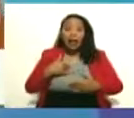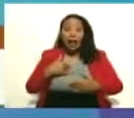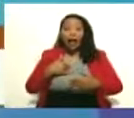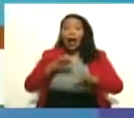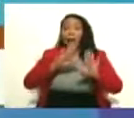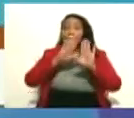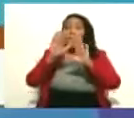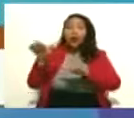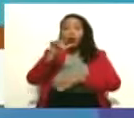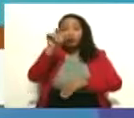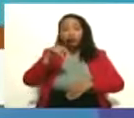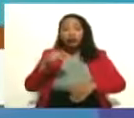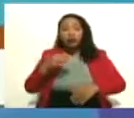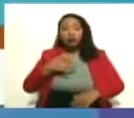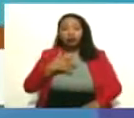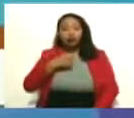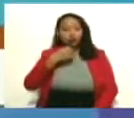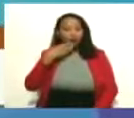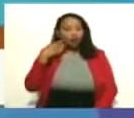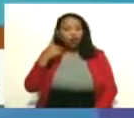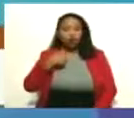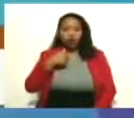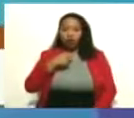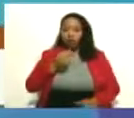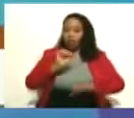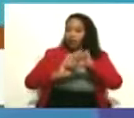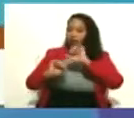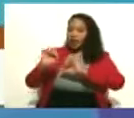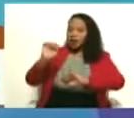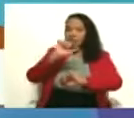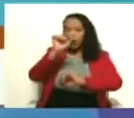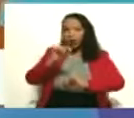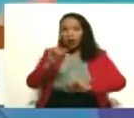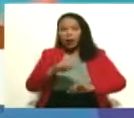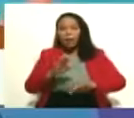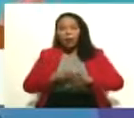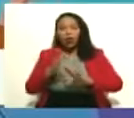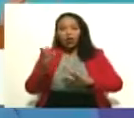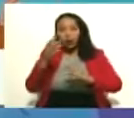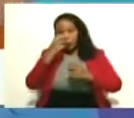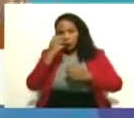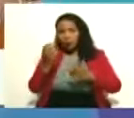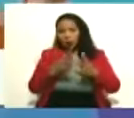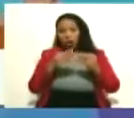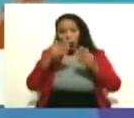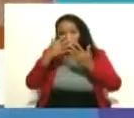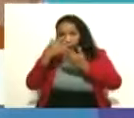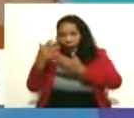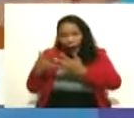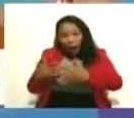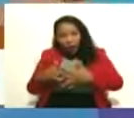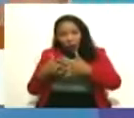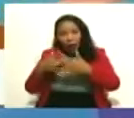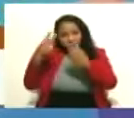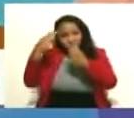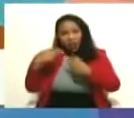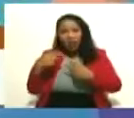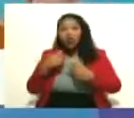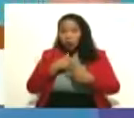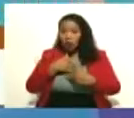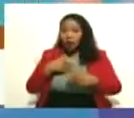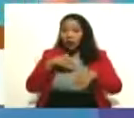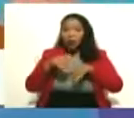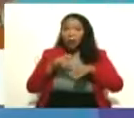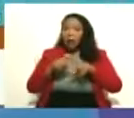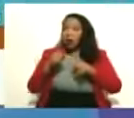todo el mundo quiere sentirse orgulloso de esto que estamos haciendo, y por eso invitamos a todos los estudiantes que también nos escuchan, que dicen yo quiero votar